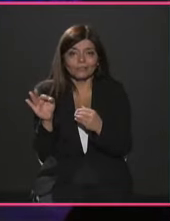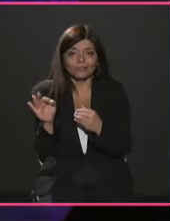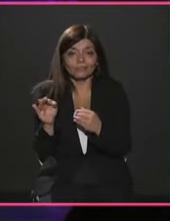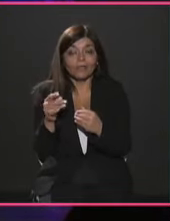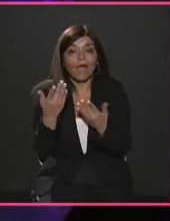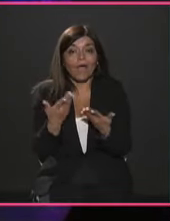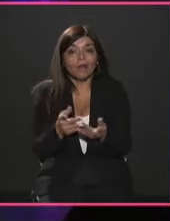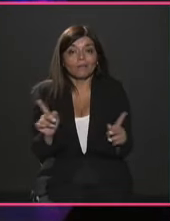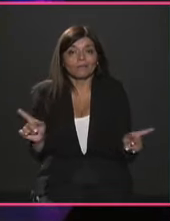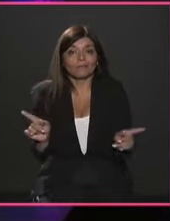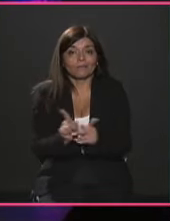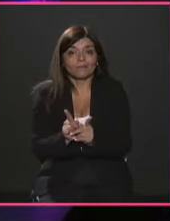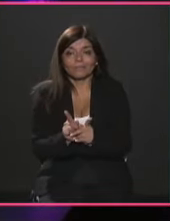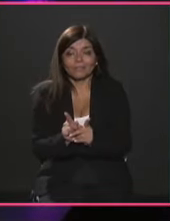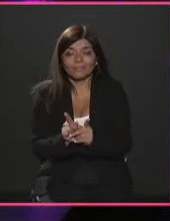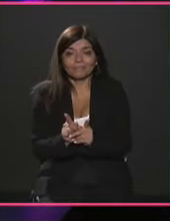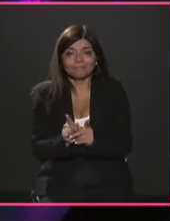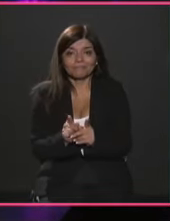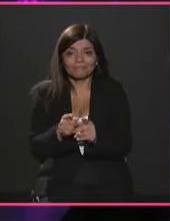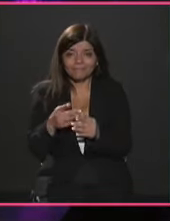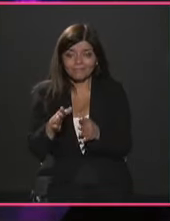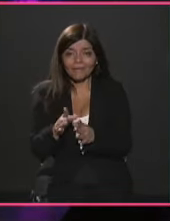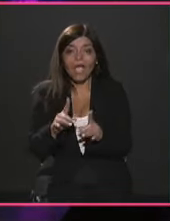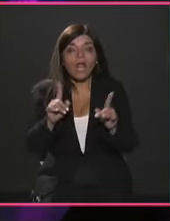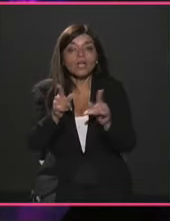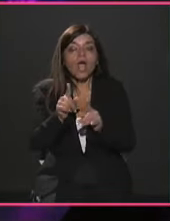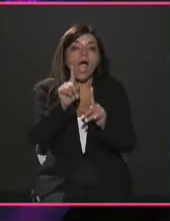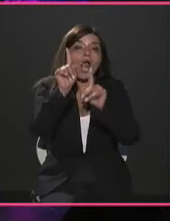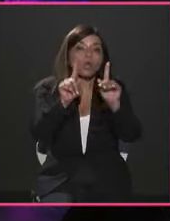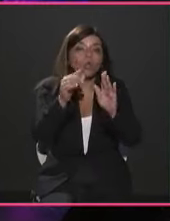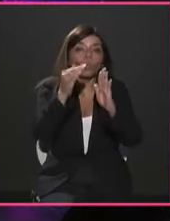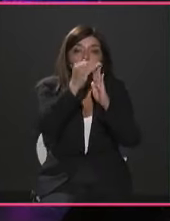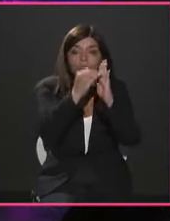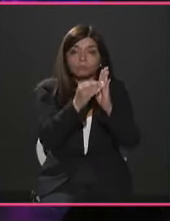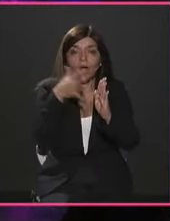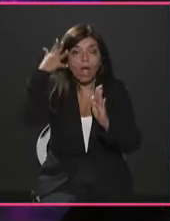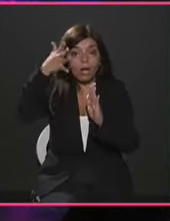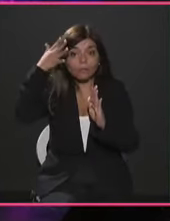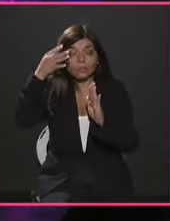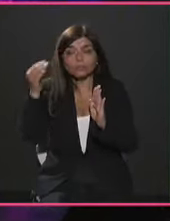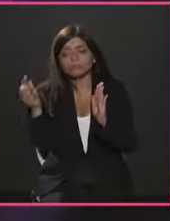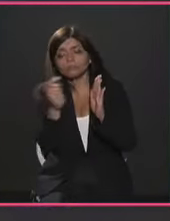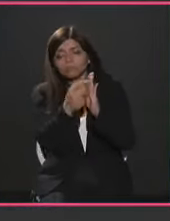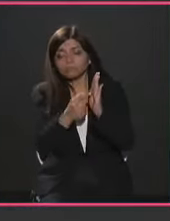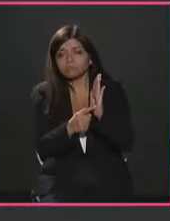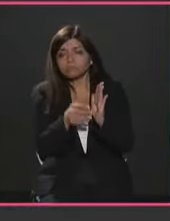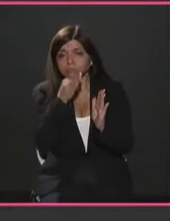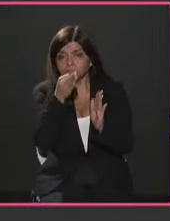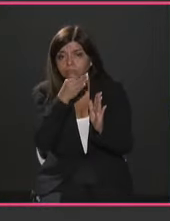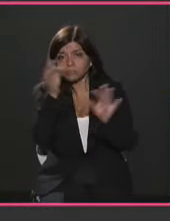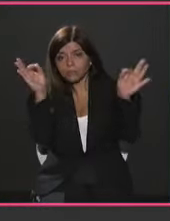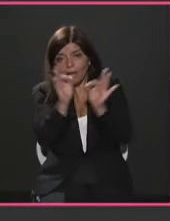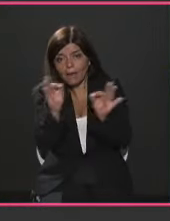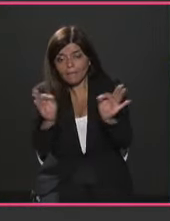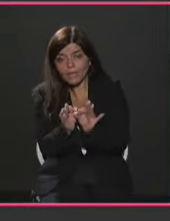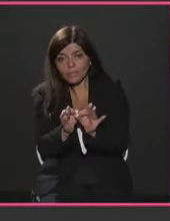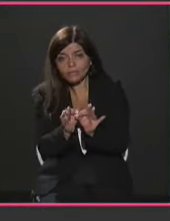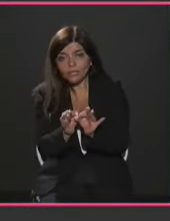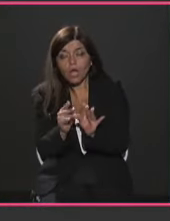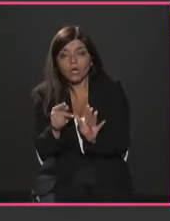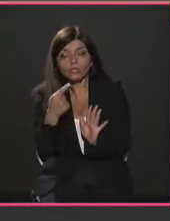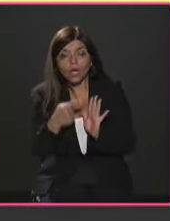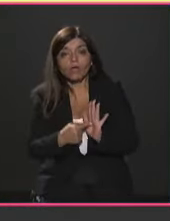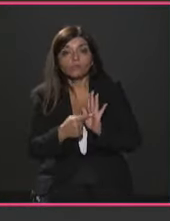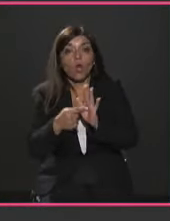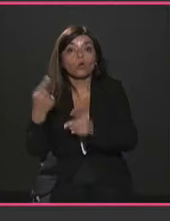para concluir me gustaría resumir algunos puntos de la presentación Creo que este ejemplo espero haberles